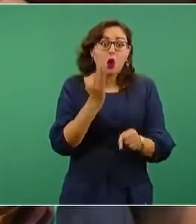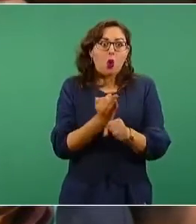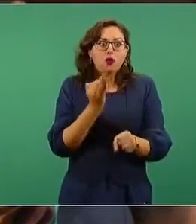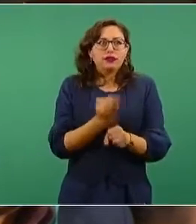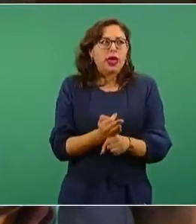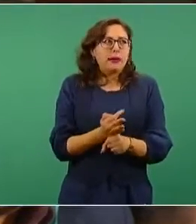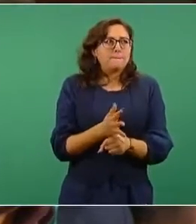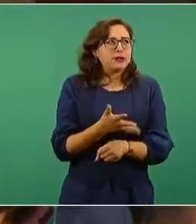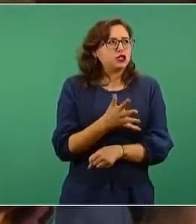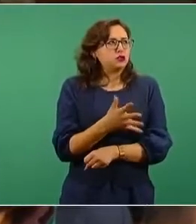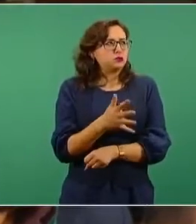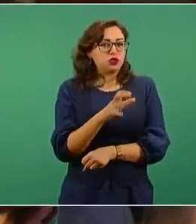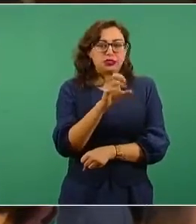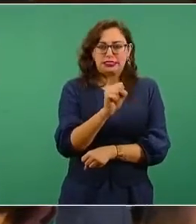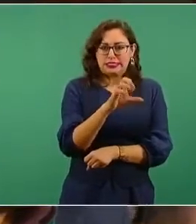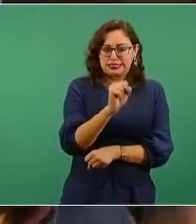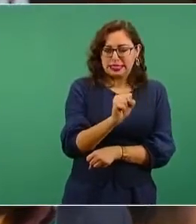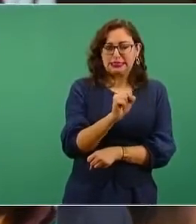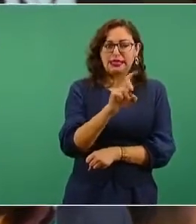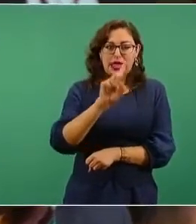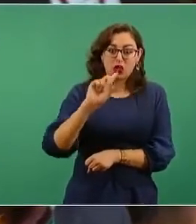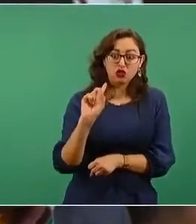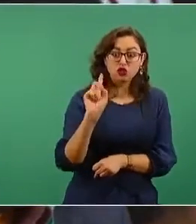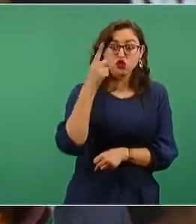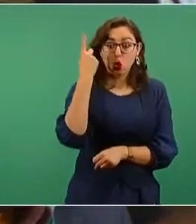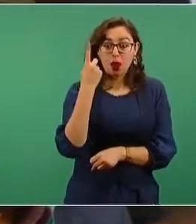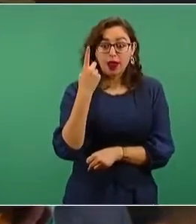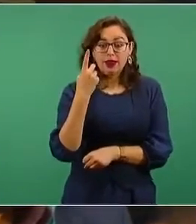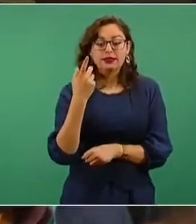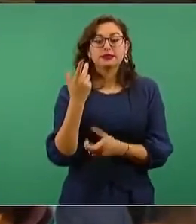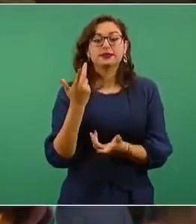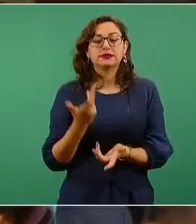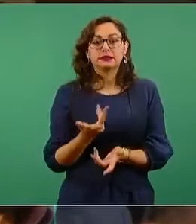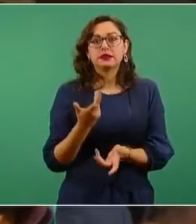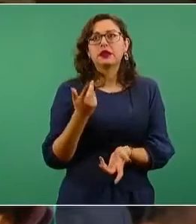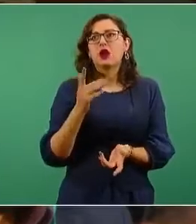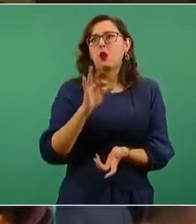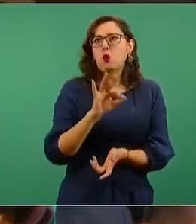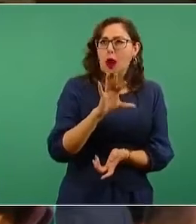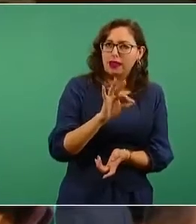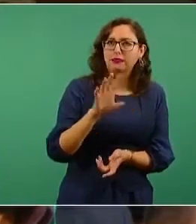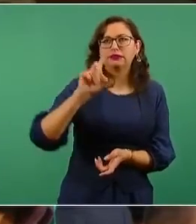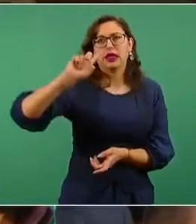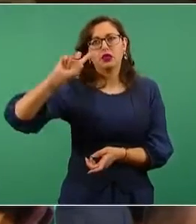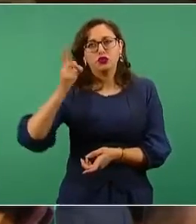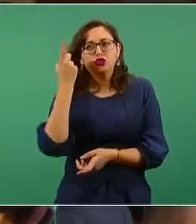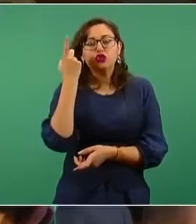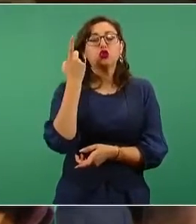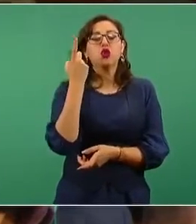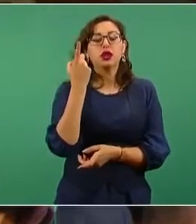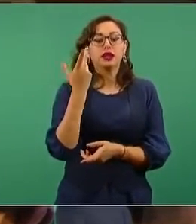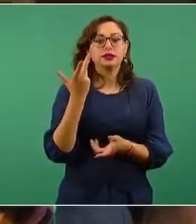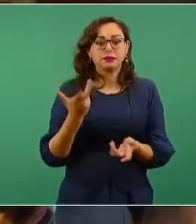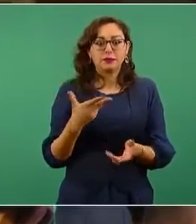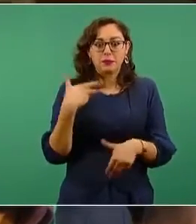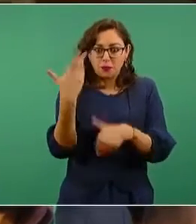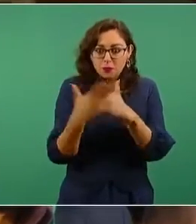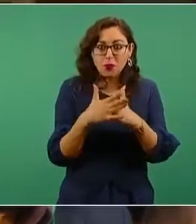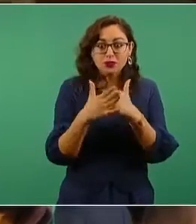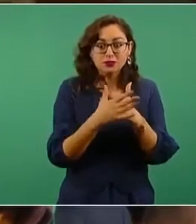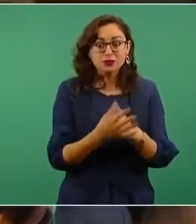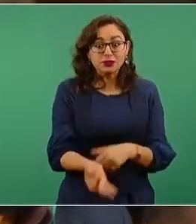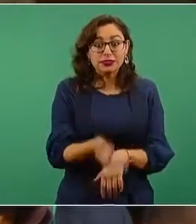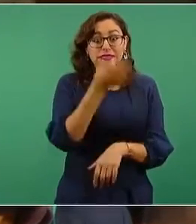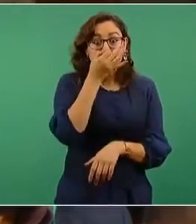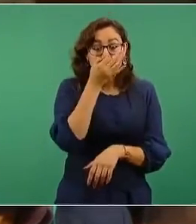que ya tenemos, según lo presupuestado, que fue de 42.1 dólares el precio del barril, pues ya tendríamos